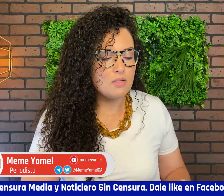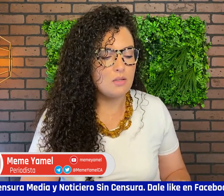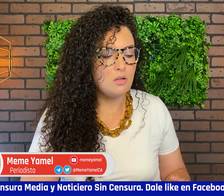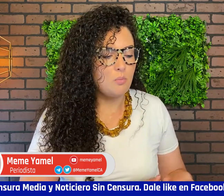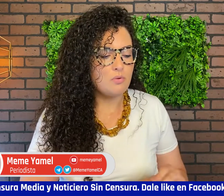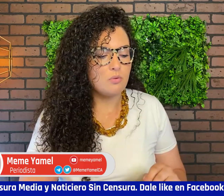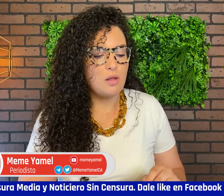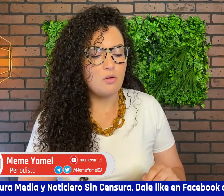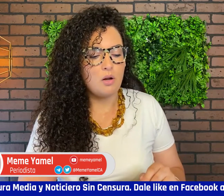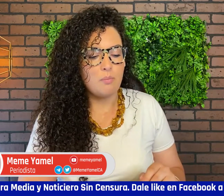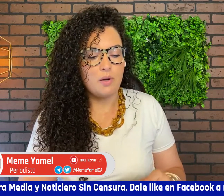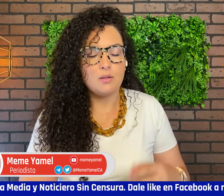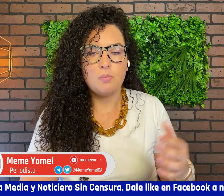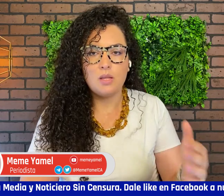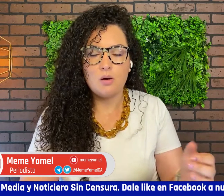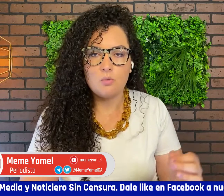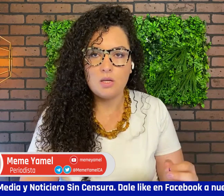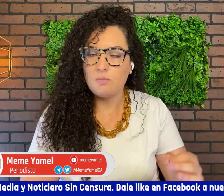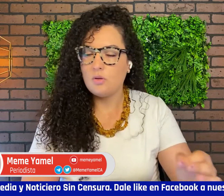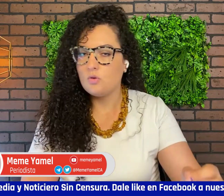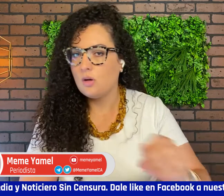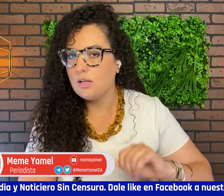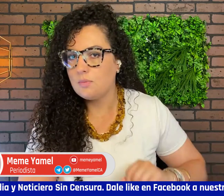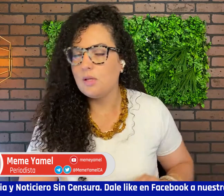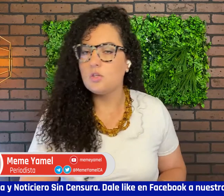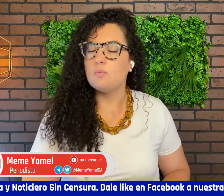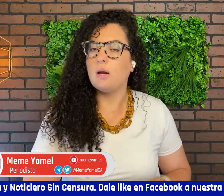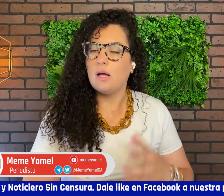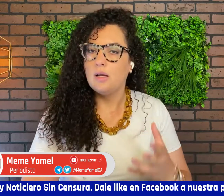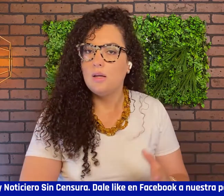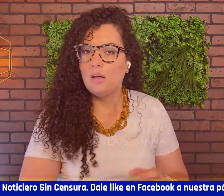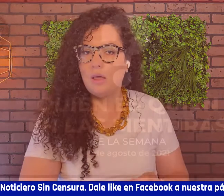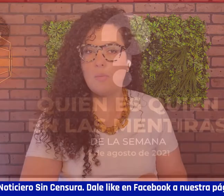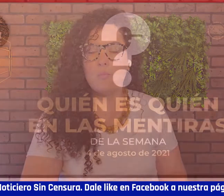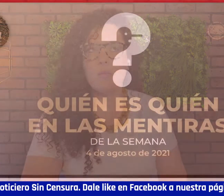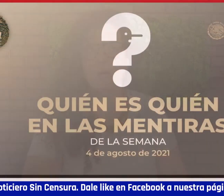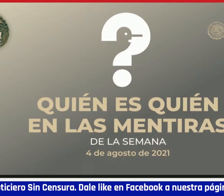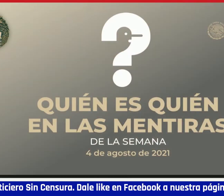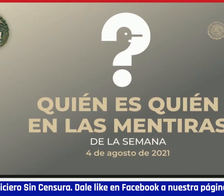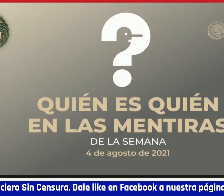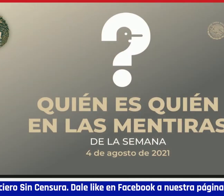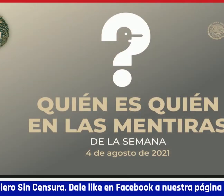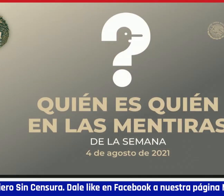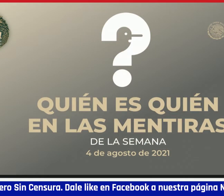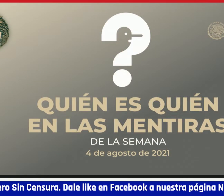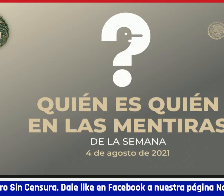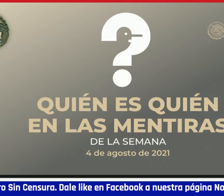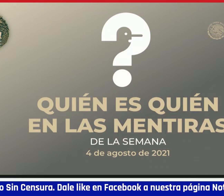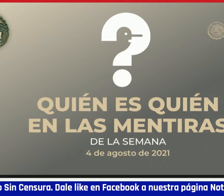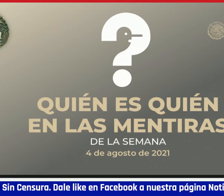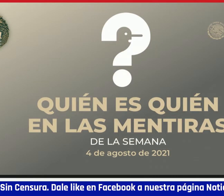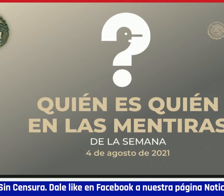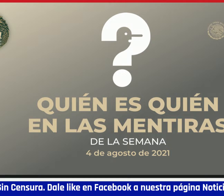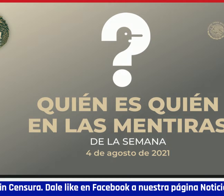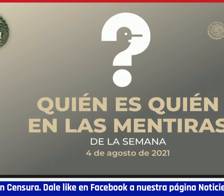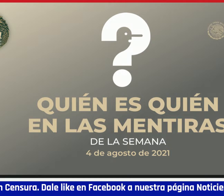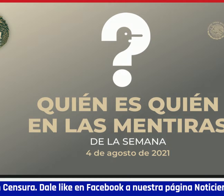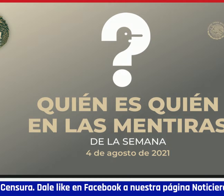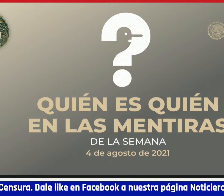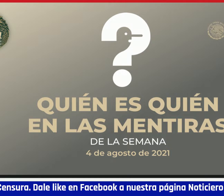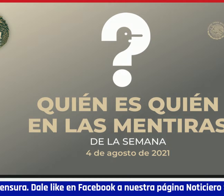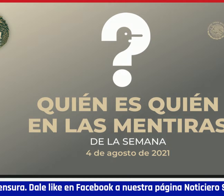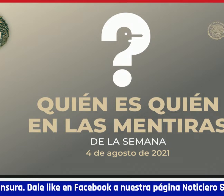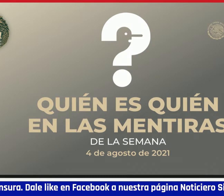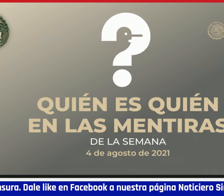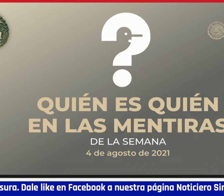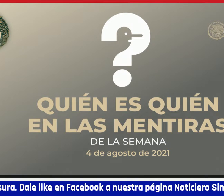hoy el presidente López Obrador, aparte de pedir un espacio a Liz Vilchis para, digamos que poner la cereza al pastel de la infodemia y el porqué